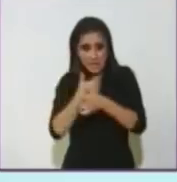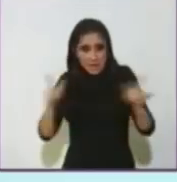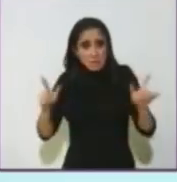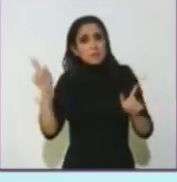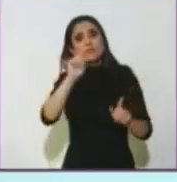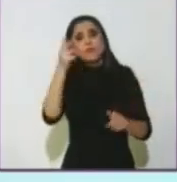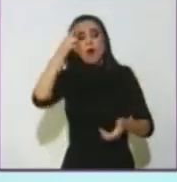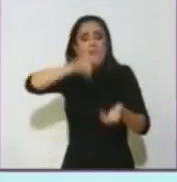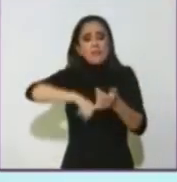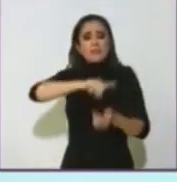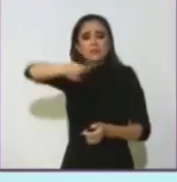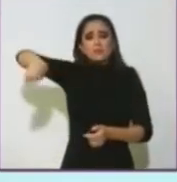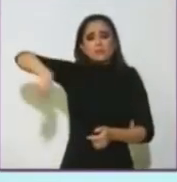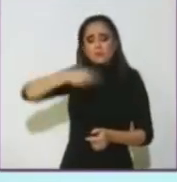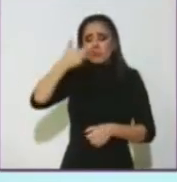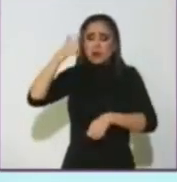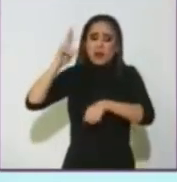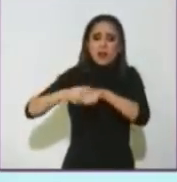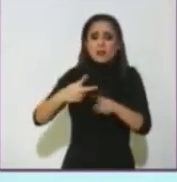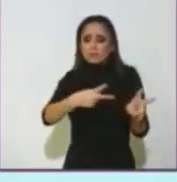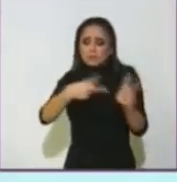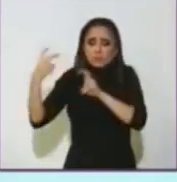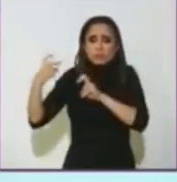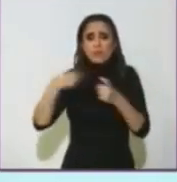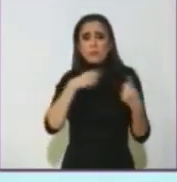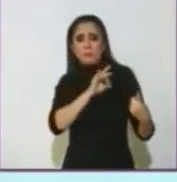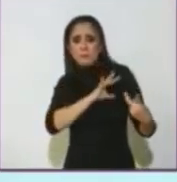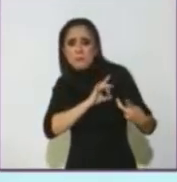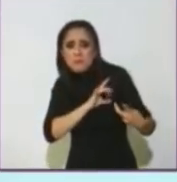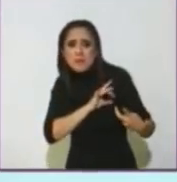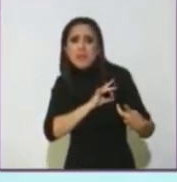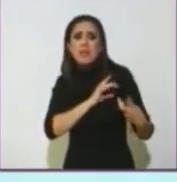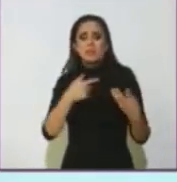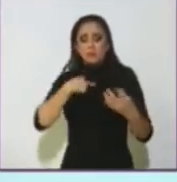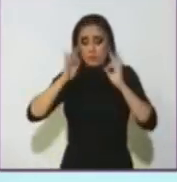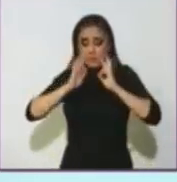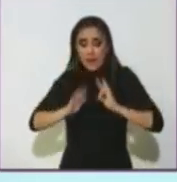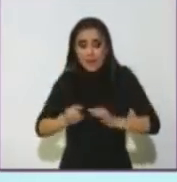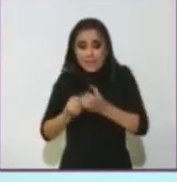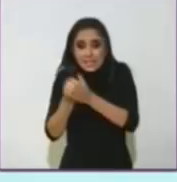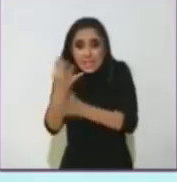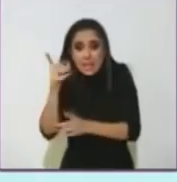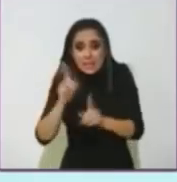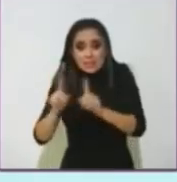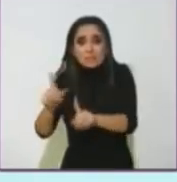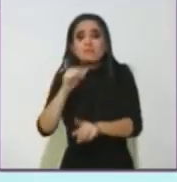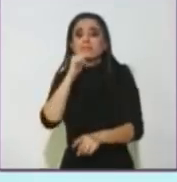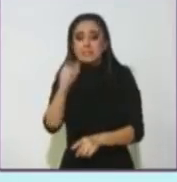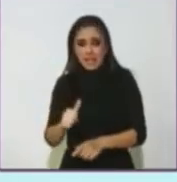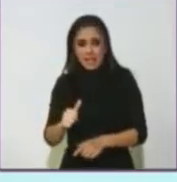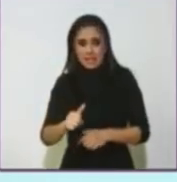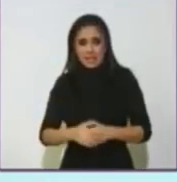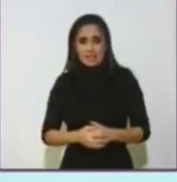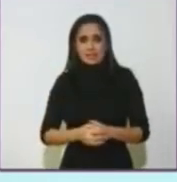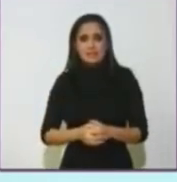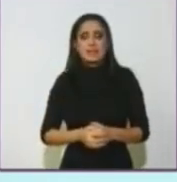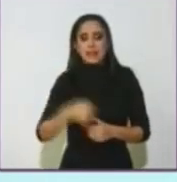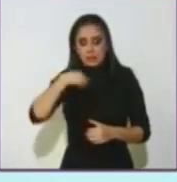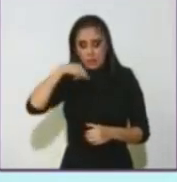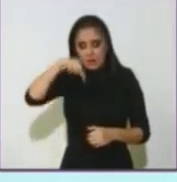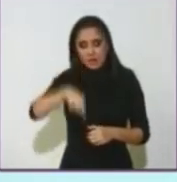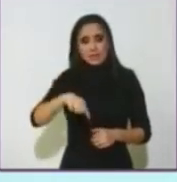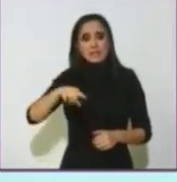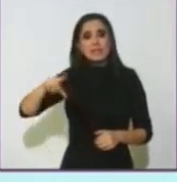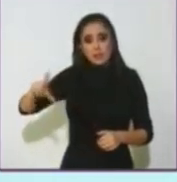y somos presos del miedo en esta ciudad no nos sentimos tranquilos de salir a las calles y en mi gobierno no voy a escatimar